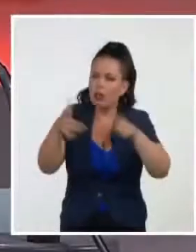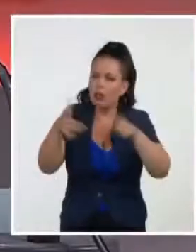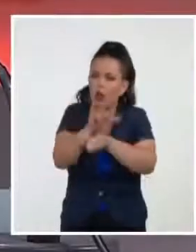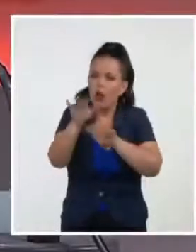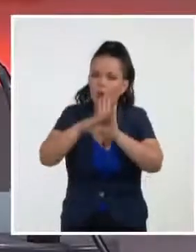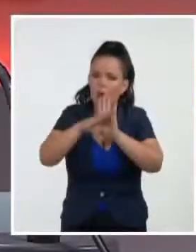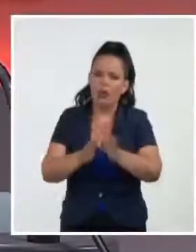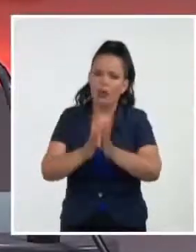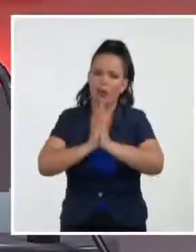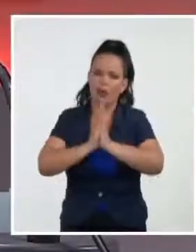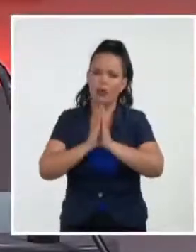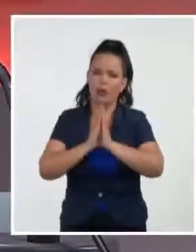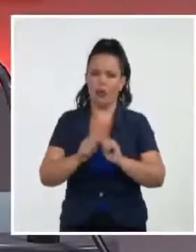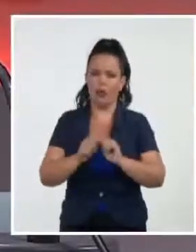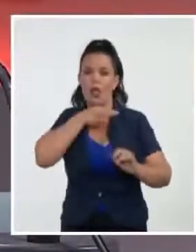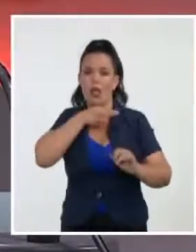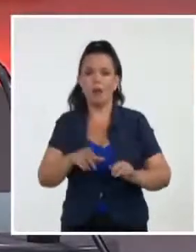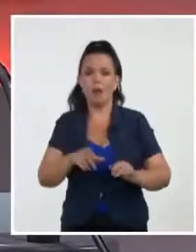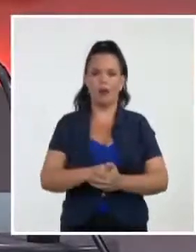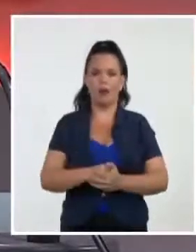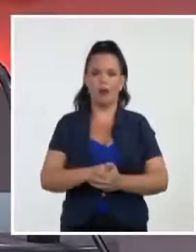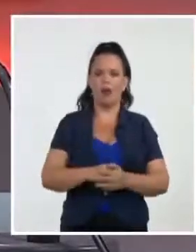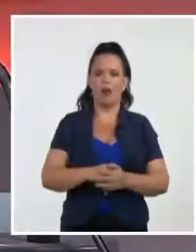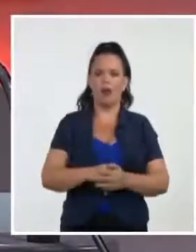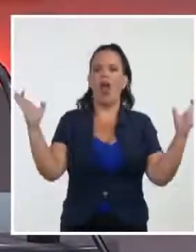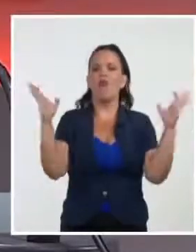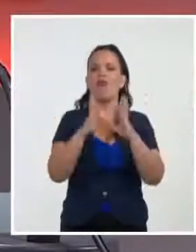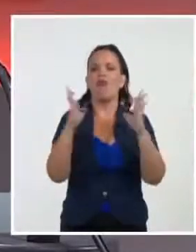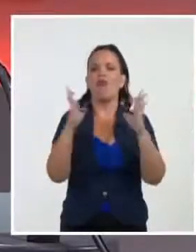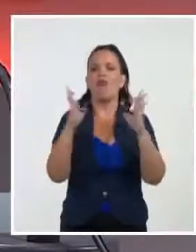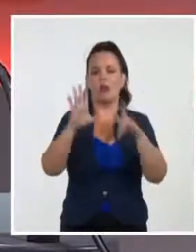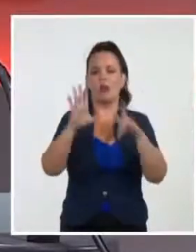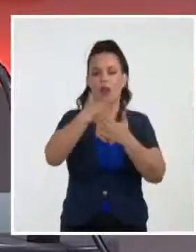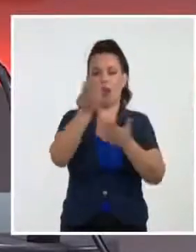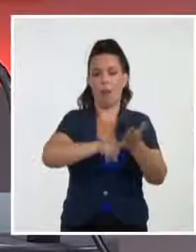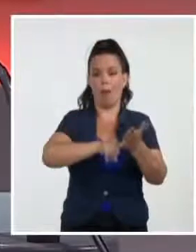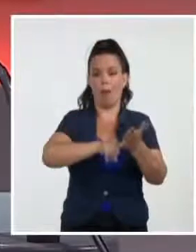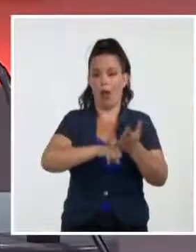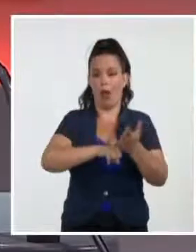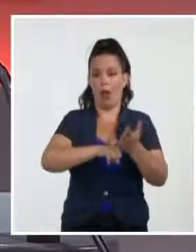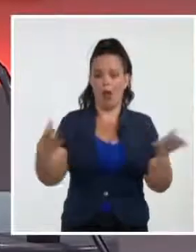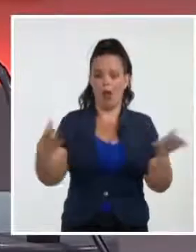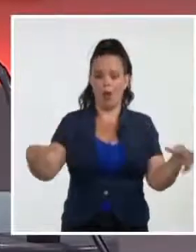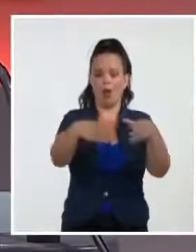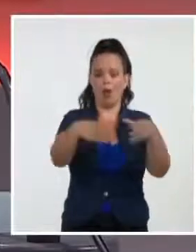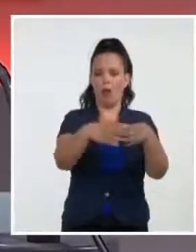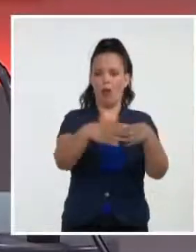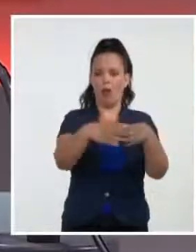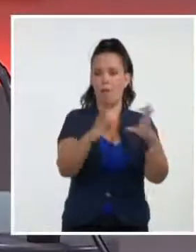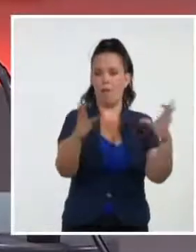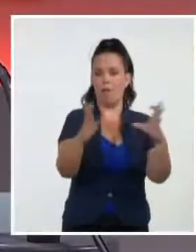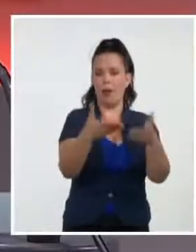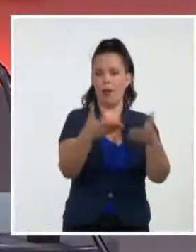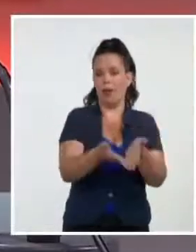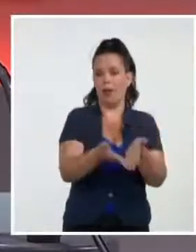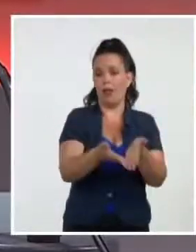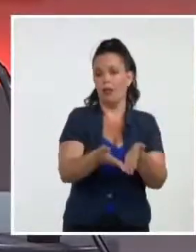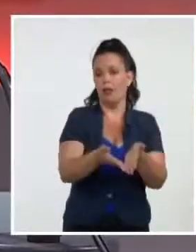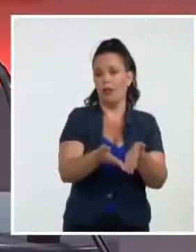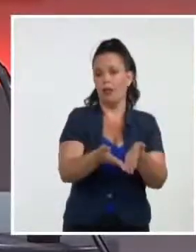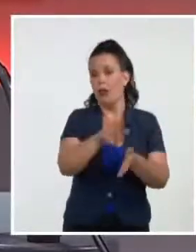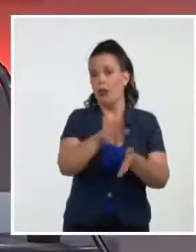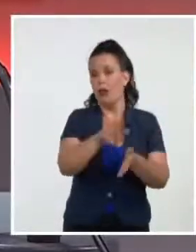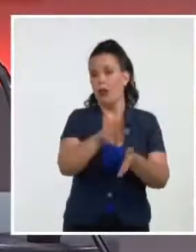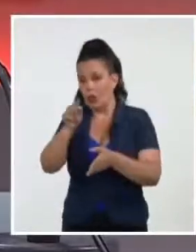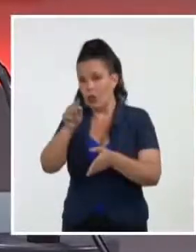un grupo de compañeros a celebrar, incluso gente responsable, no estamos hablando de gente, pero el virus acecha constantemente. Y